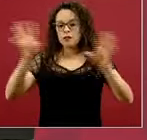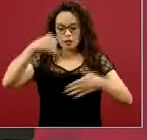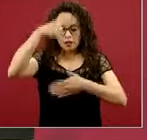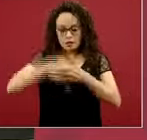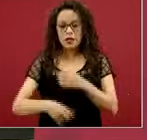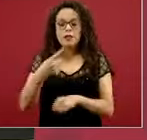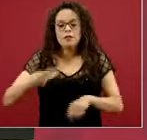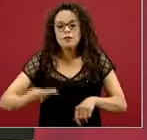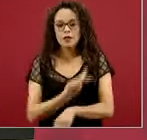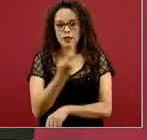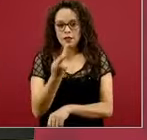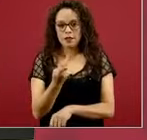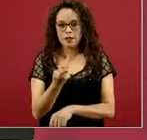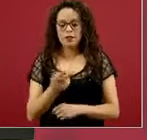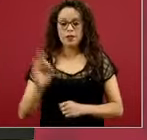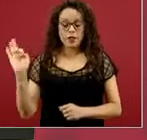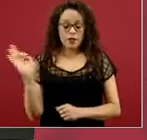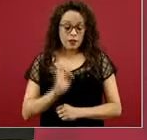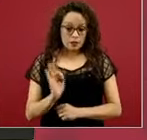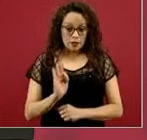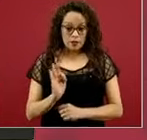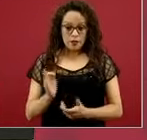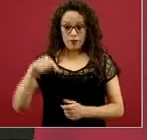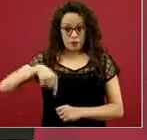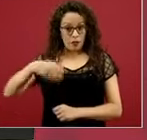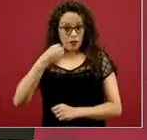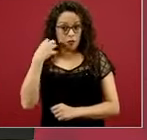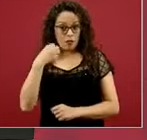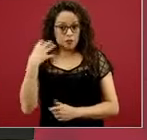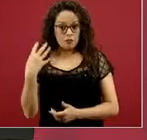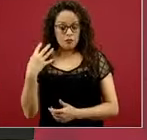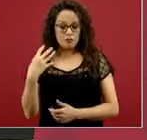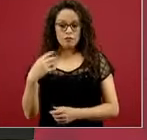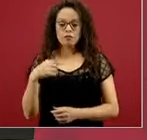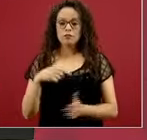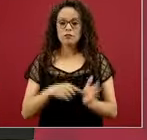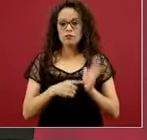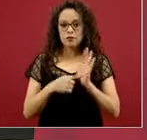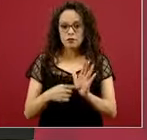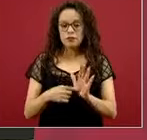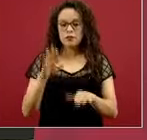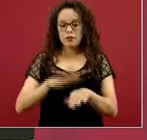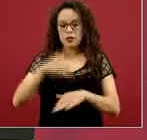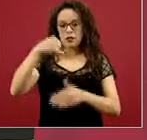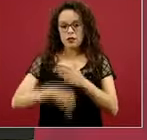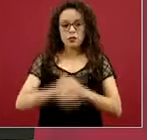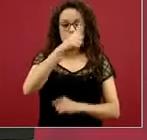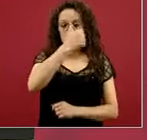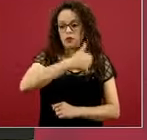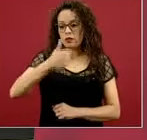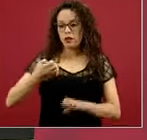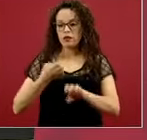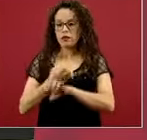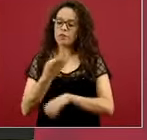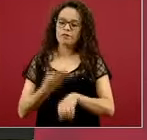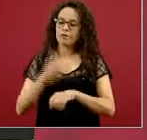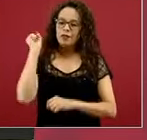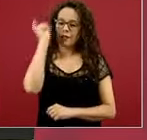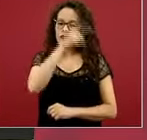pasando. Sería muy difícil que aquí en las conferencias vespertinas pudiésemos ir al detalle de cada una de las entidades